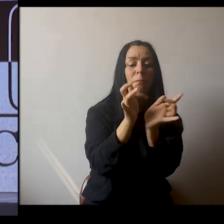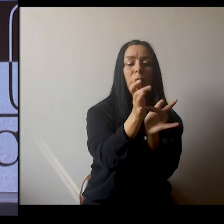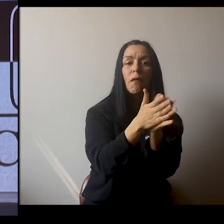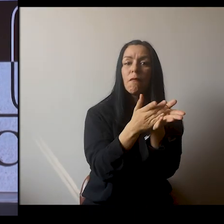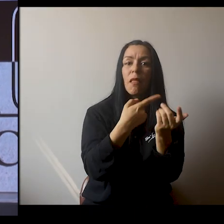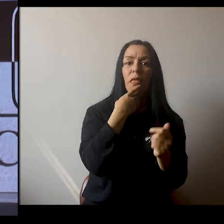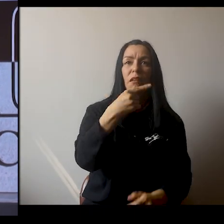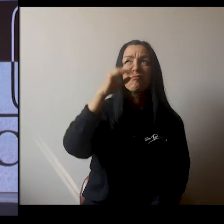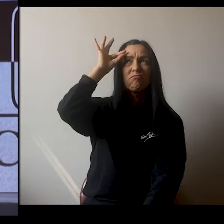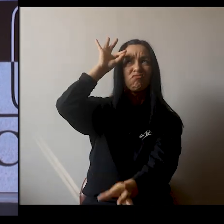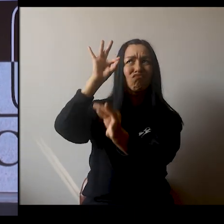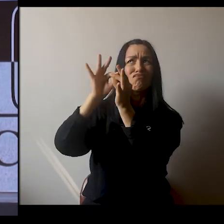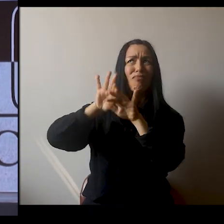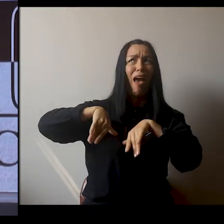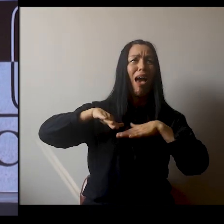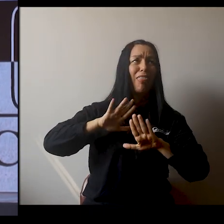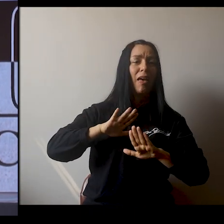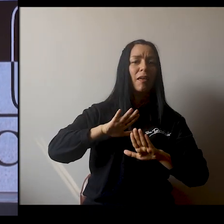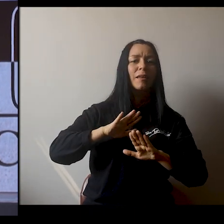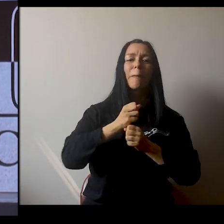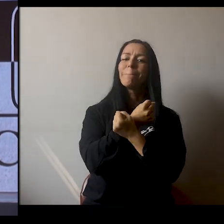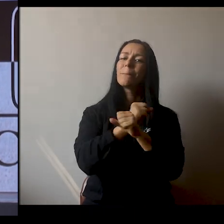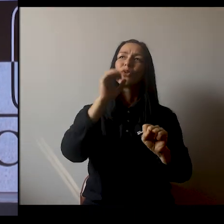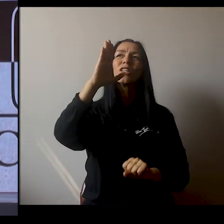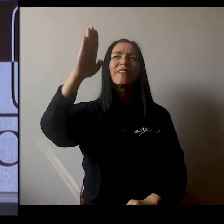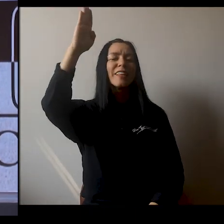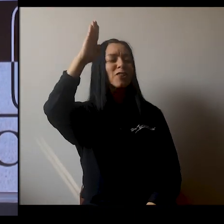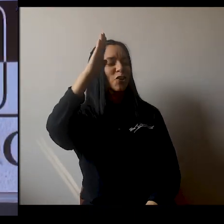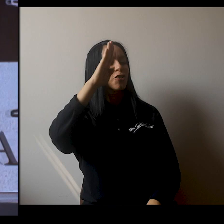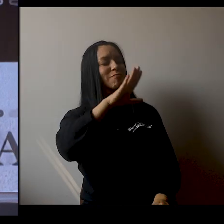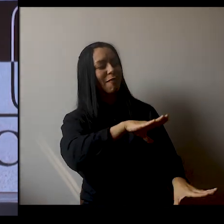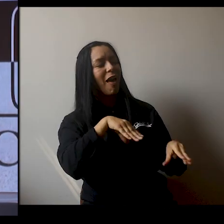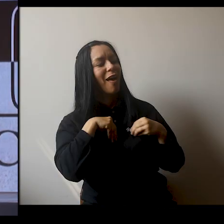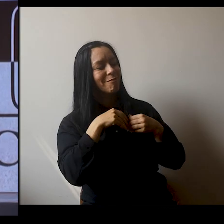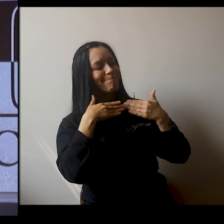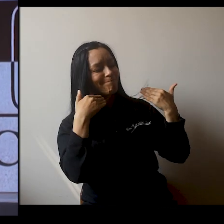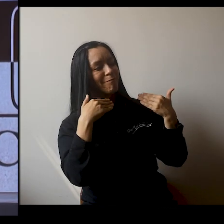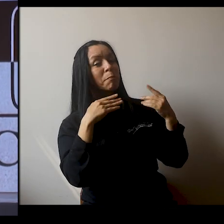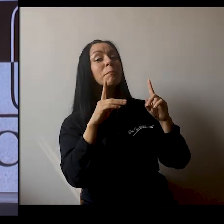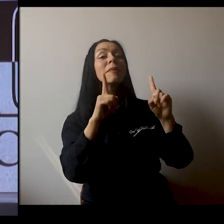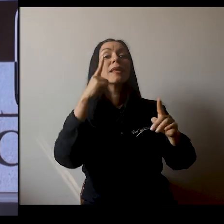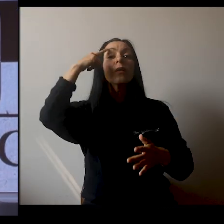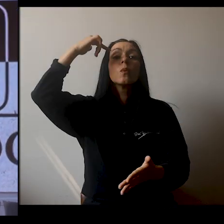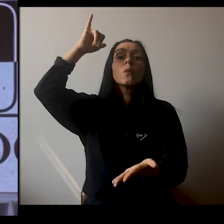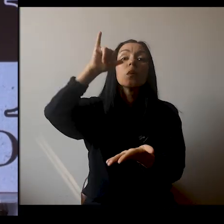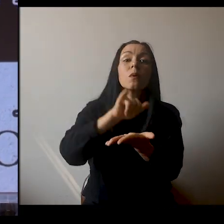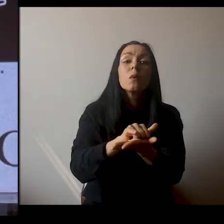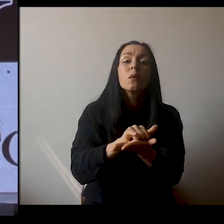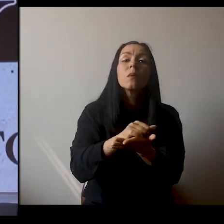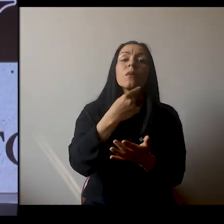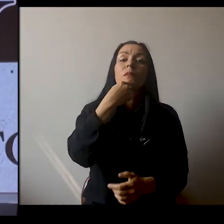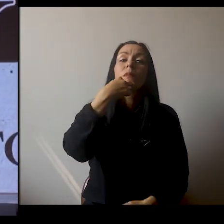Biblia dice que sin fe es imposible agradar a Dios. Pero para creer yo tengo